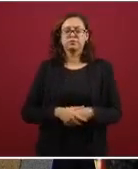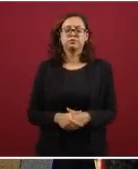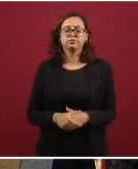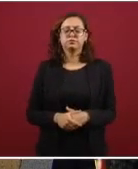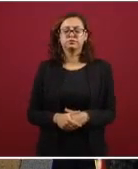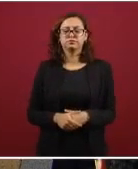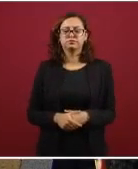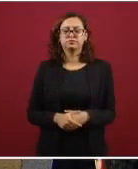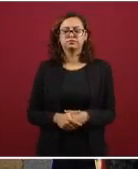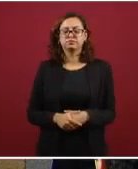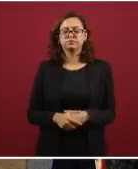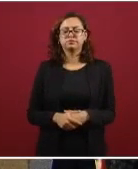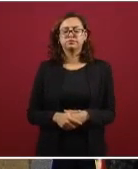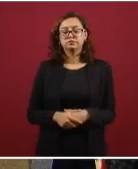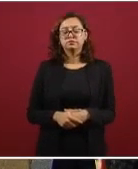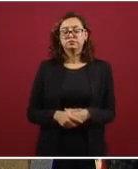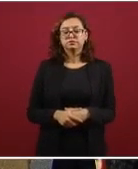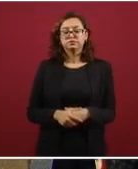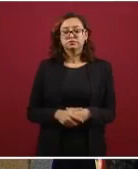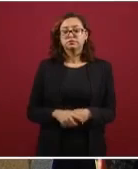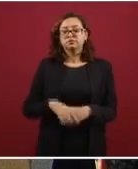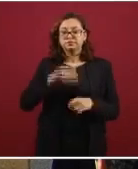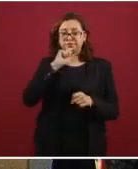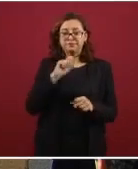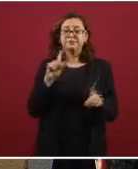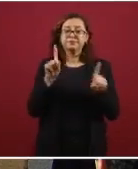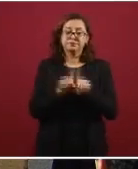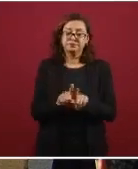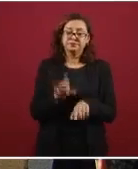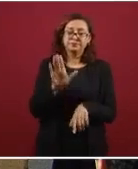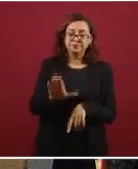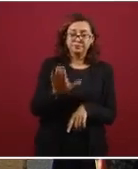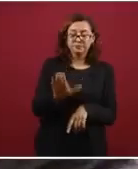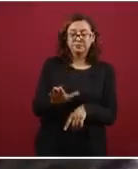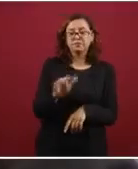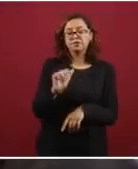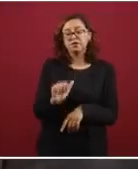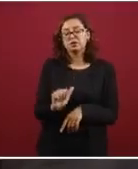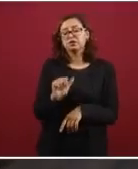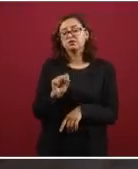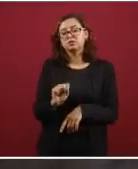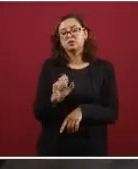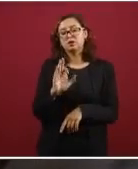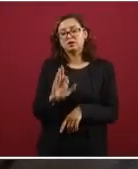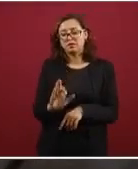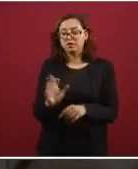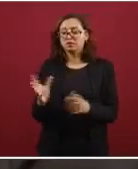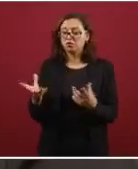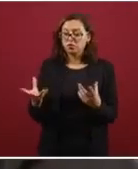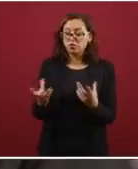Por otro lado, también les informo que se pidió la participación de la Auditoría Superior de la Federación desde ahora,